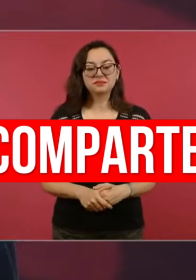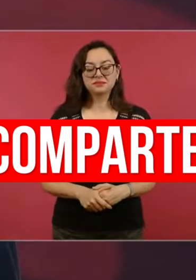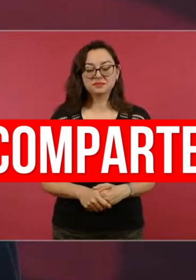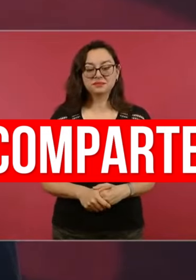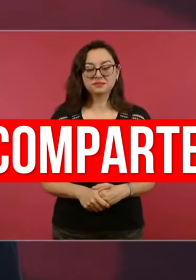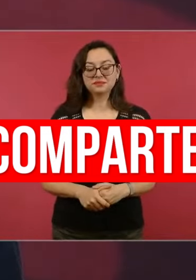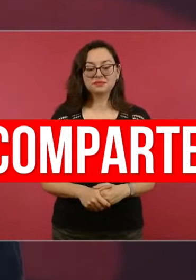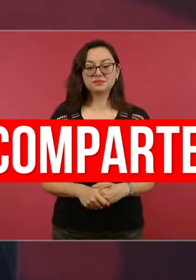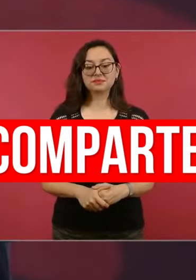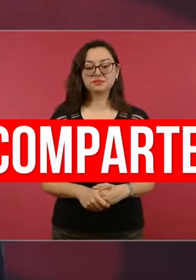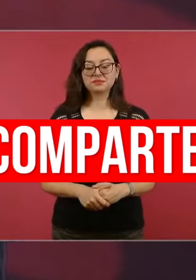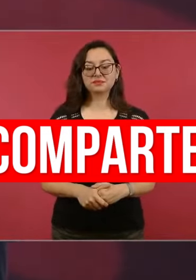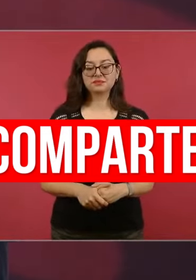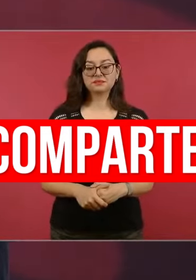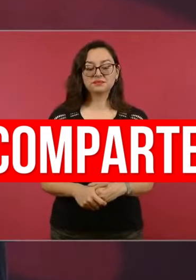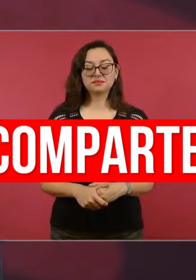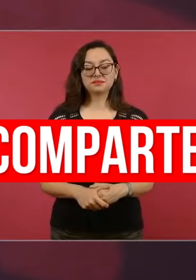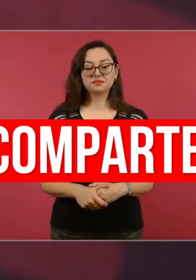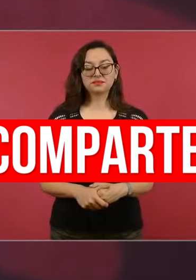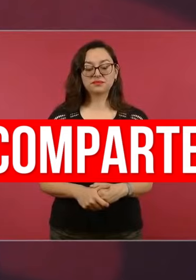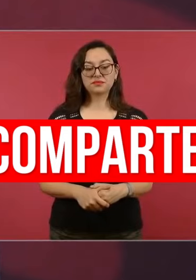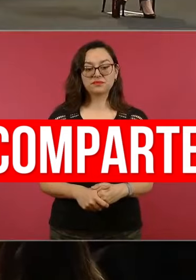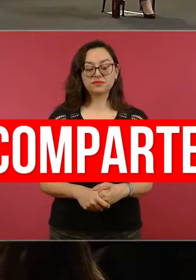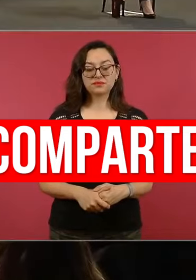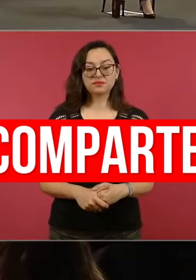¿Sí? Y